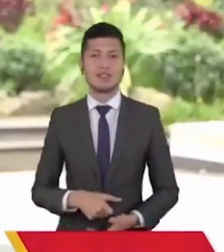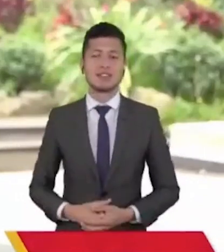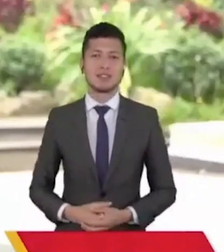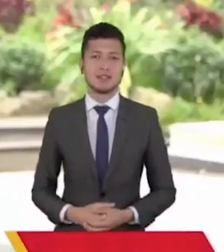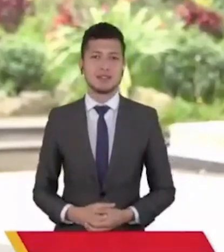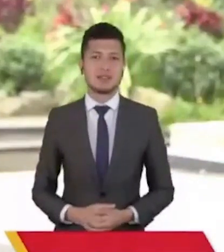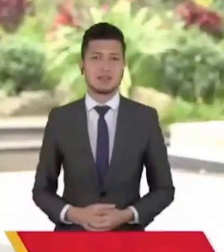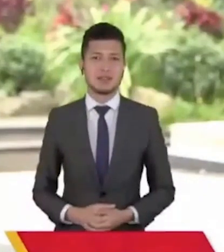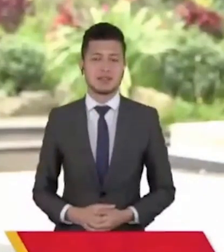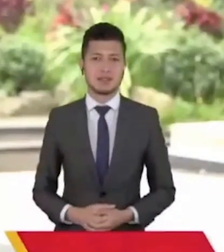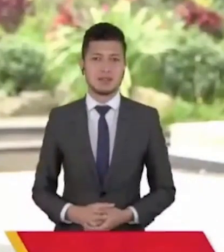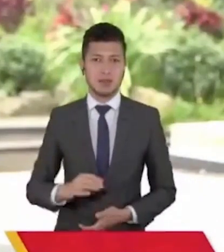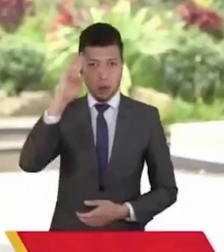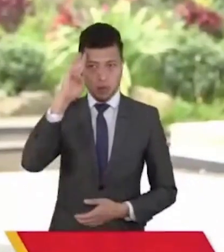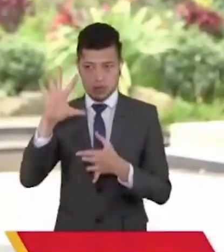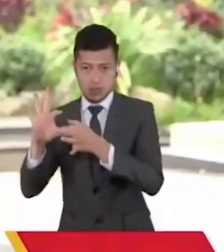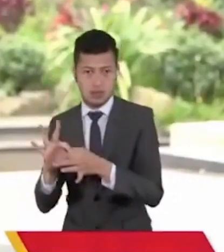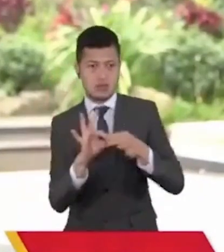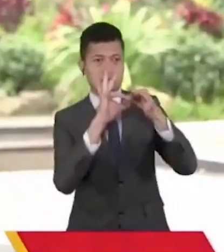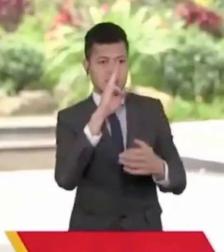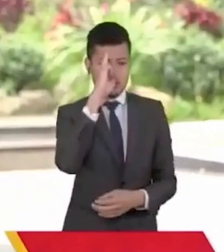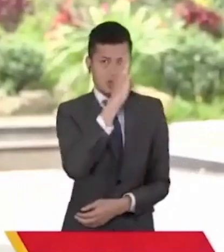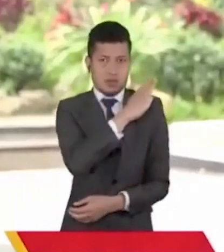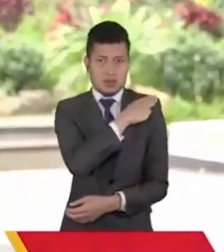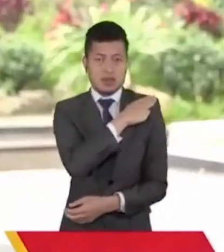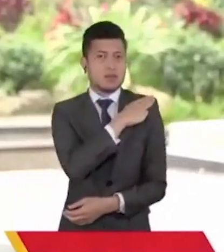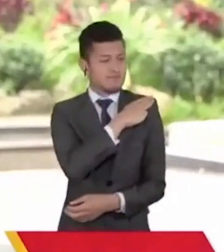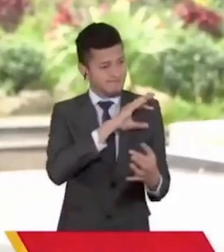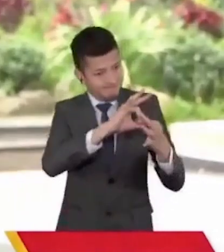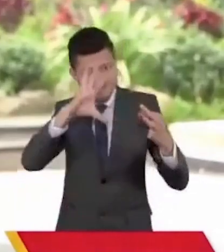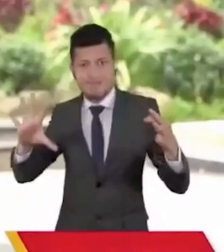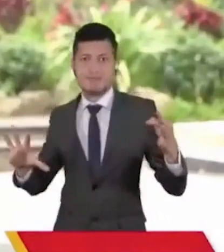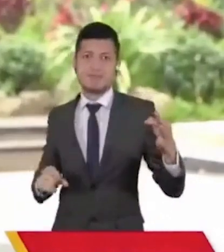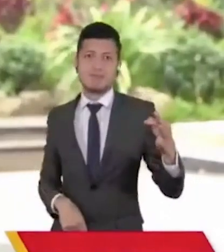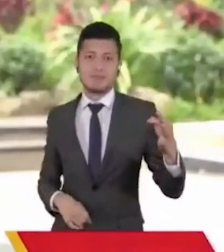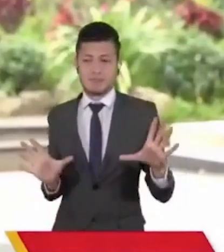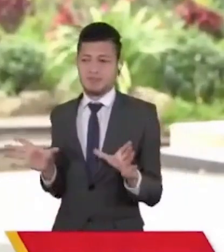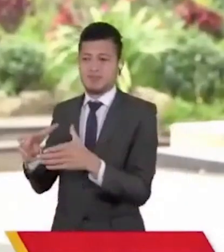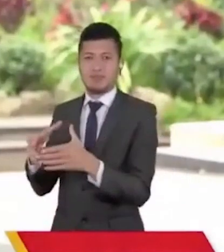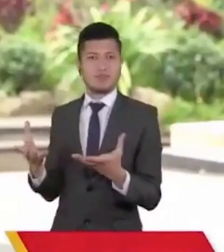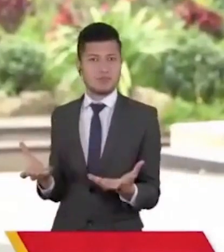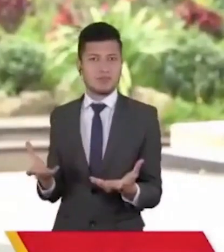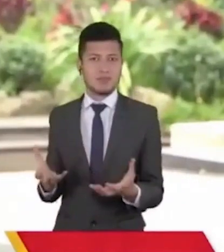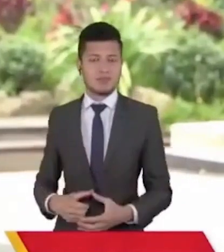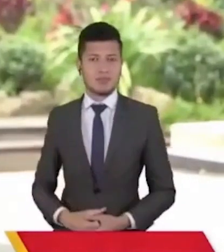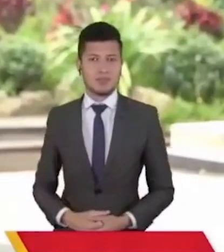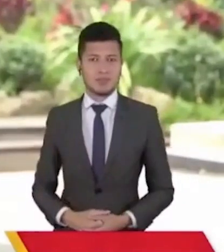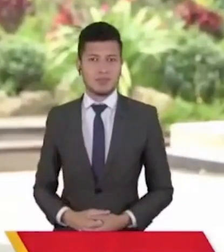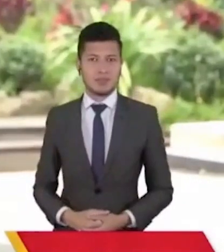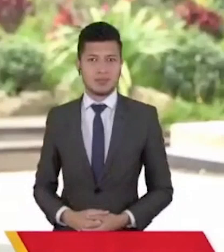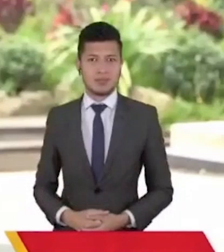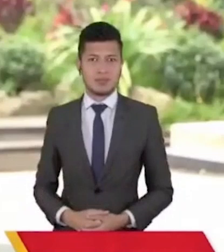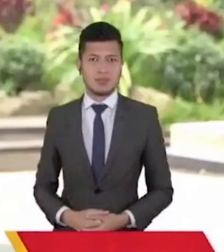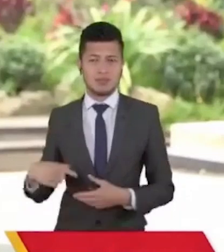Que la desmilitarice, señor presidente. Que la saque de esas